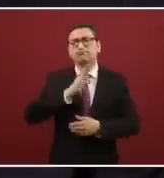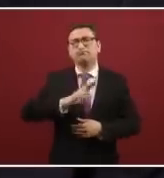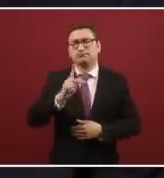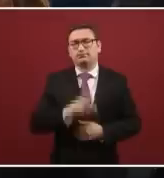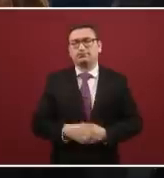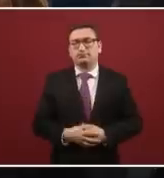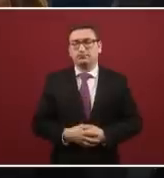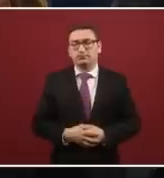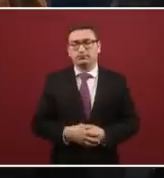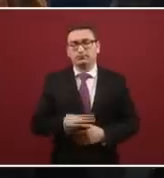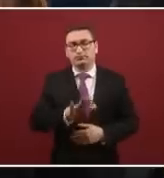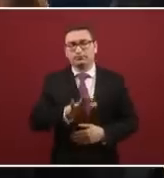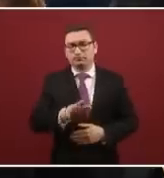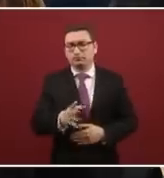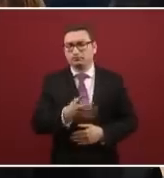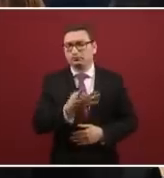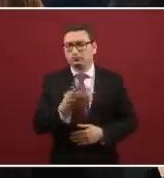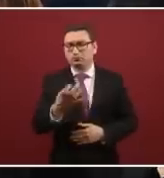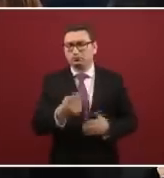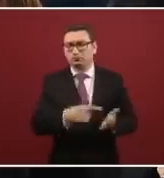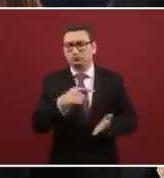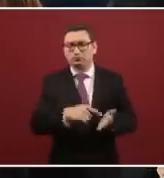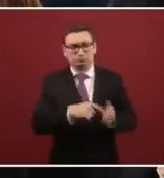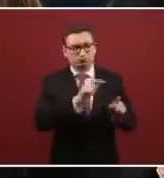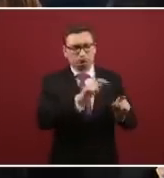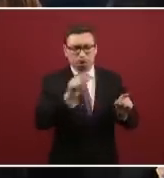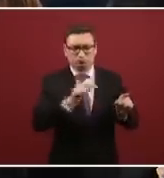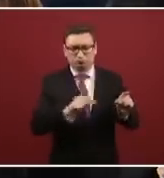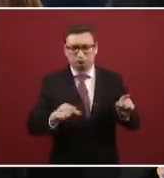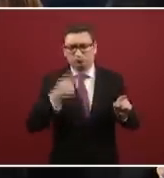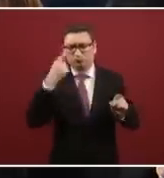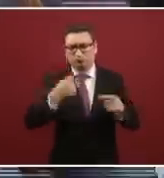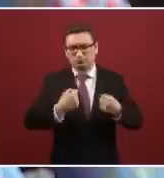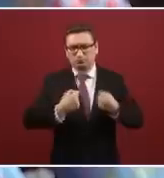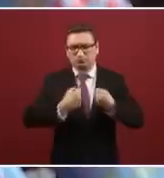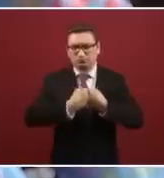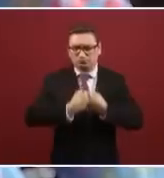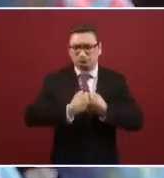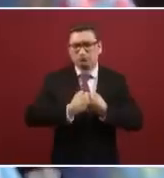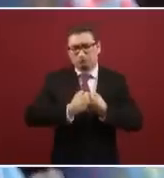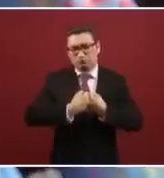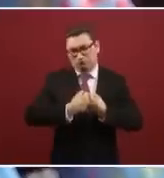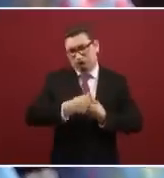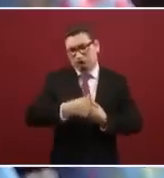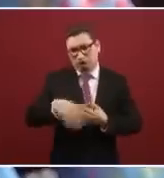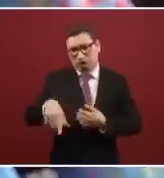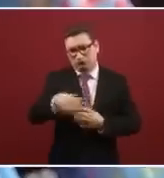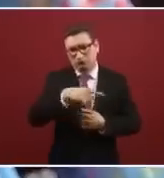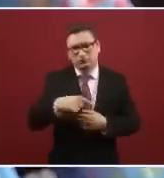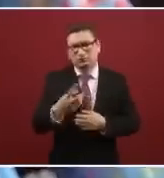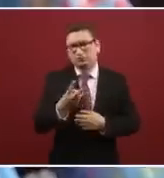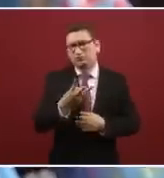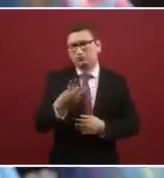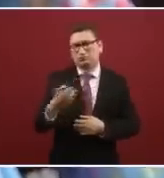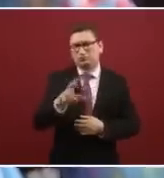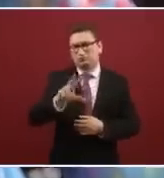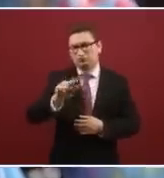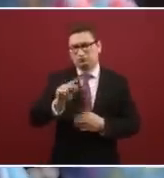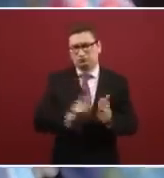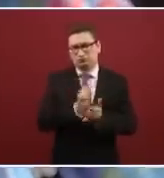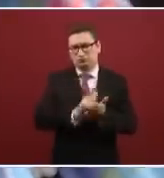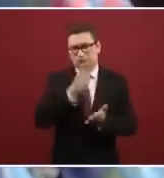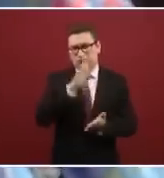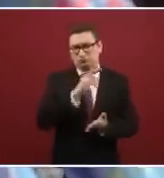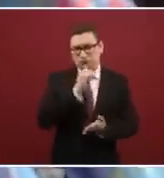los 400 puntos que hay para cruce en la frontera sur, ya le decía yo que aproximadamente 380 son ilegales, no